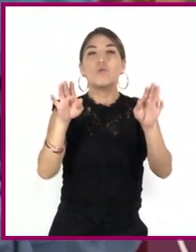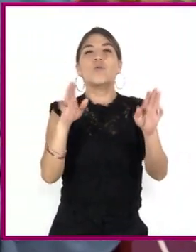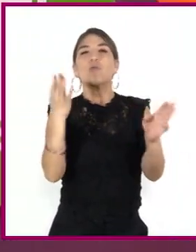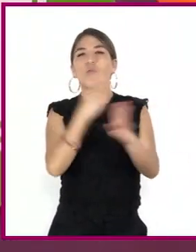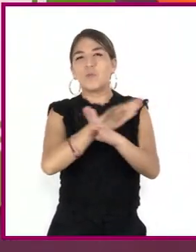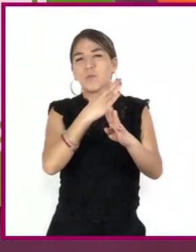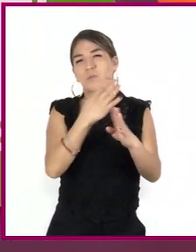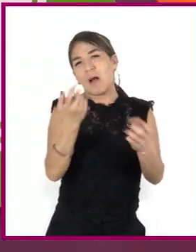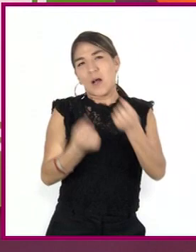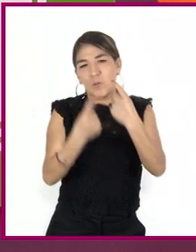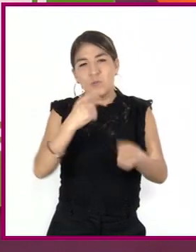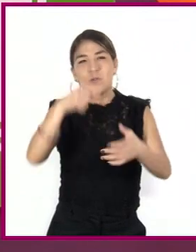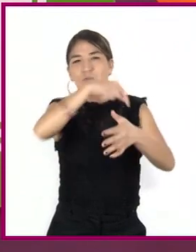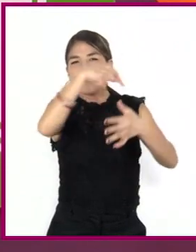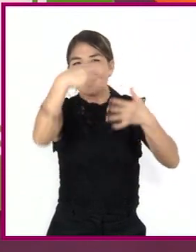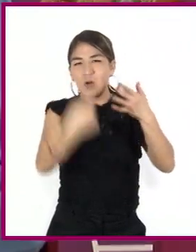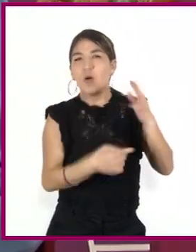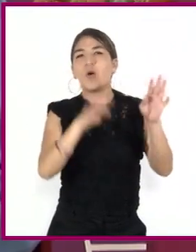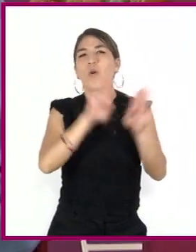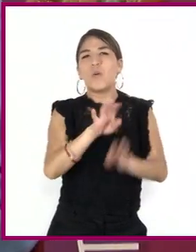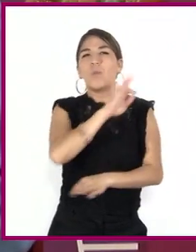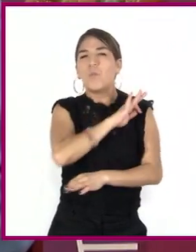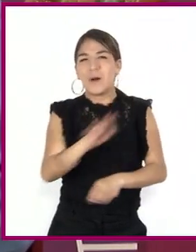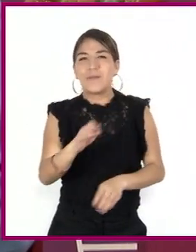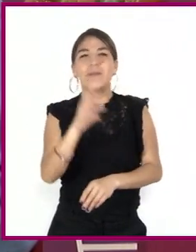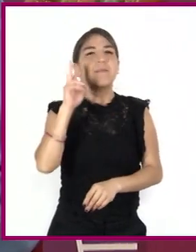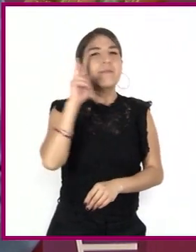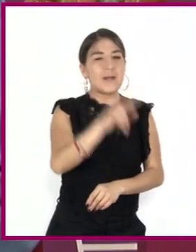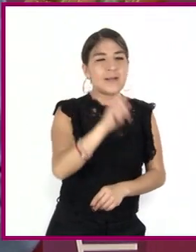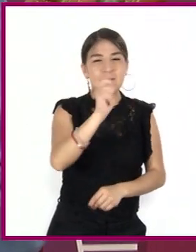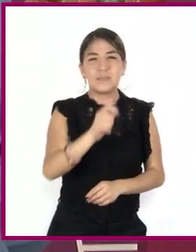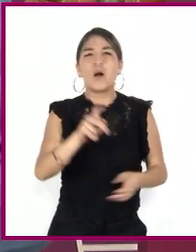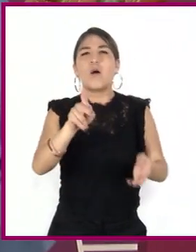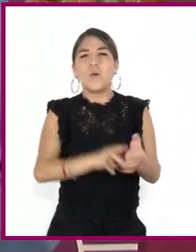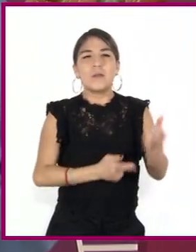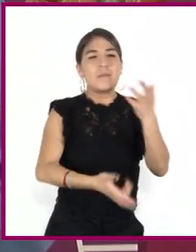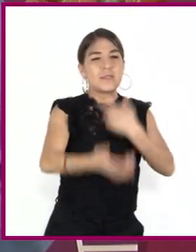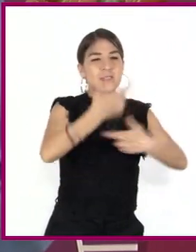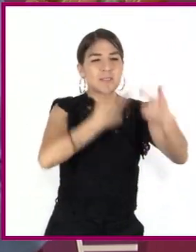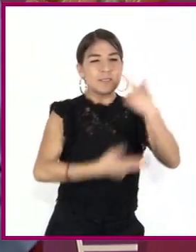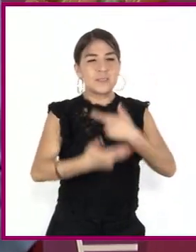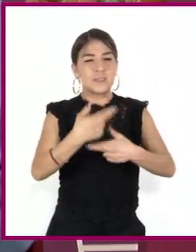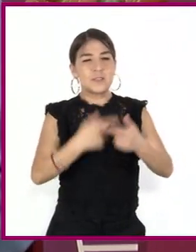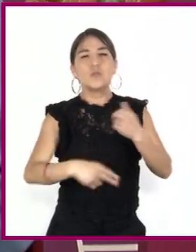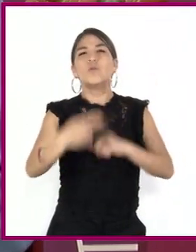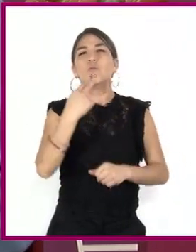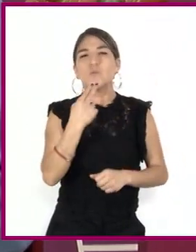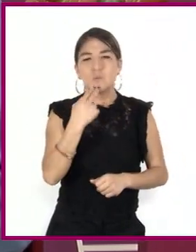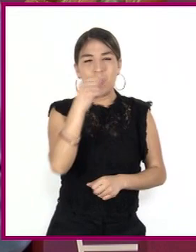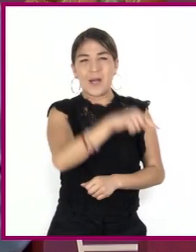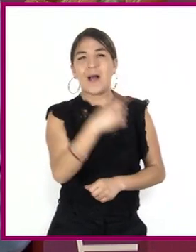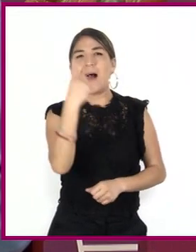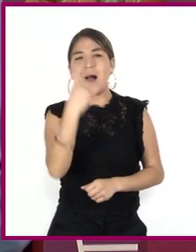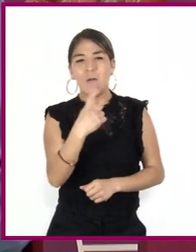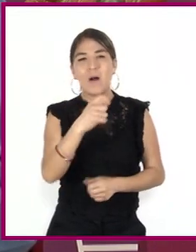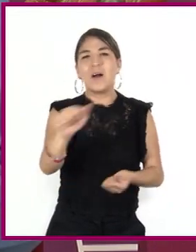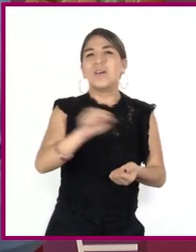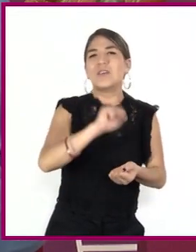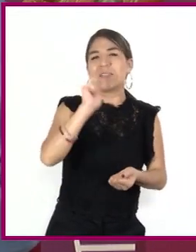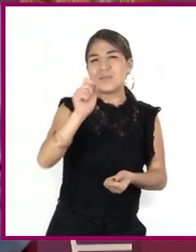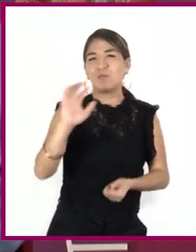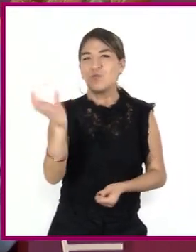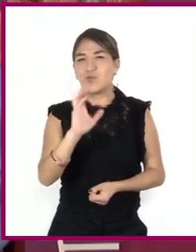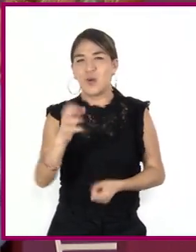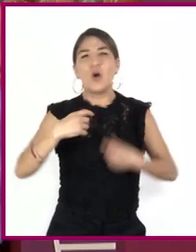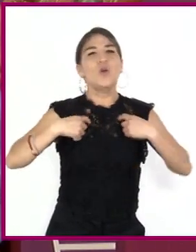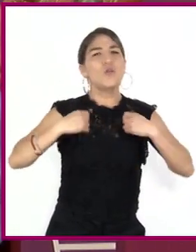básicas. Algunas pueden ser reutilizar, por ejemplo, el agua del lavado de ropa. Se